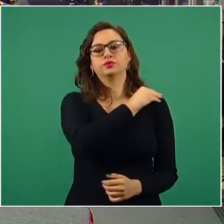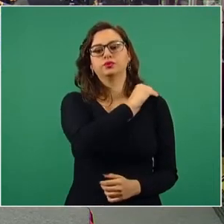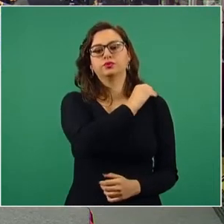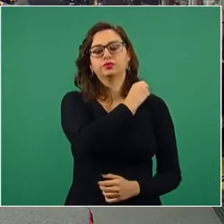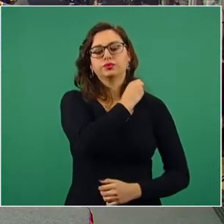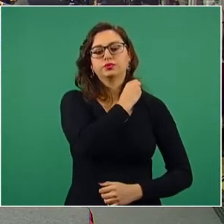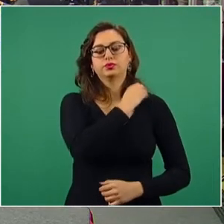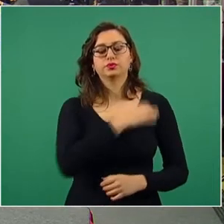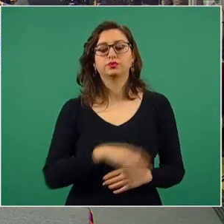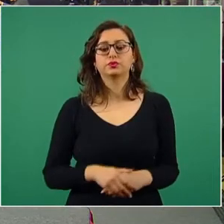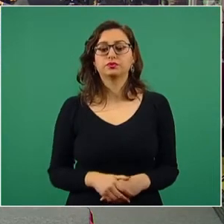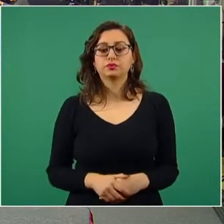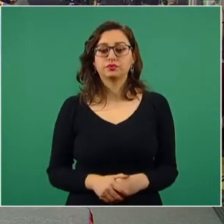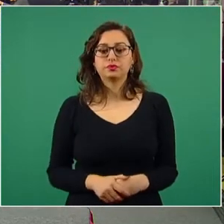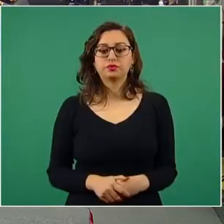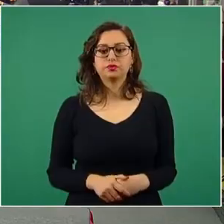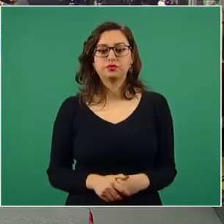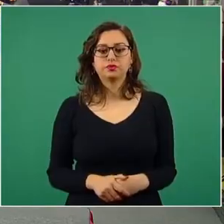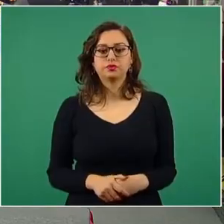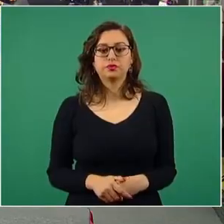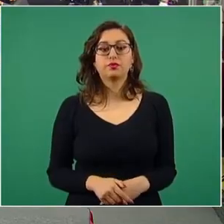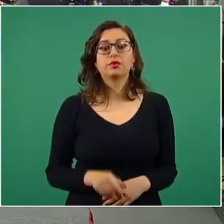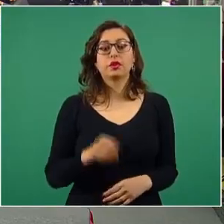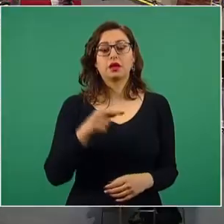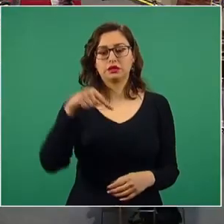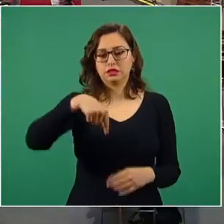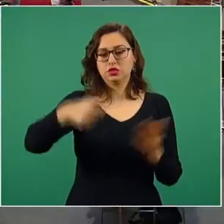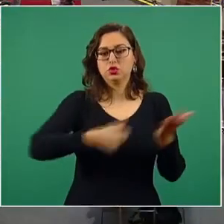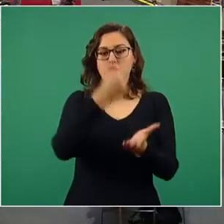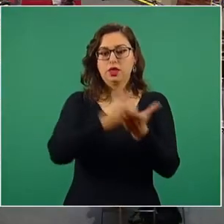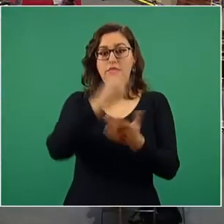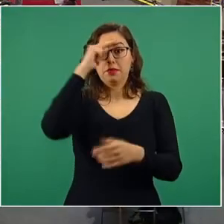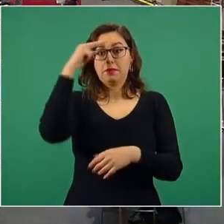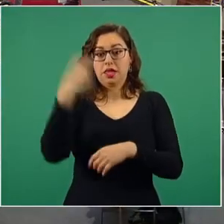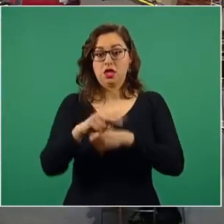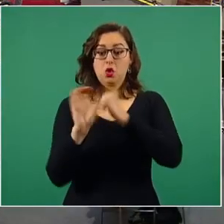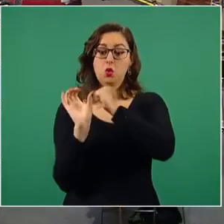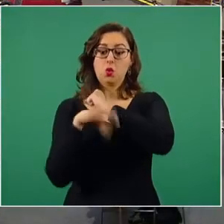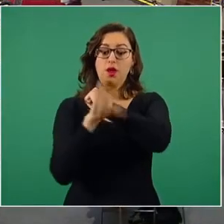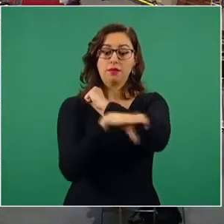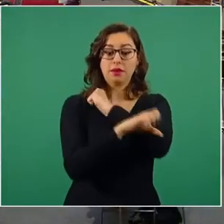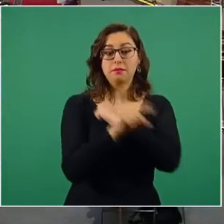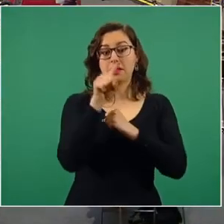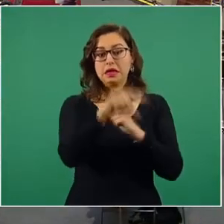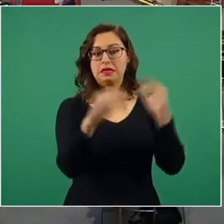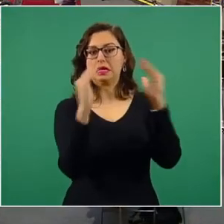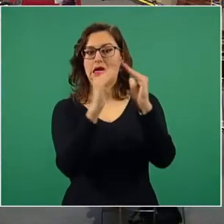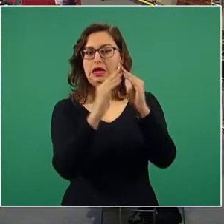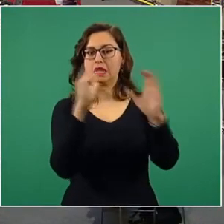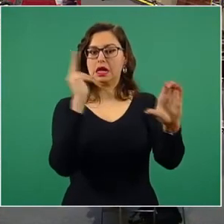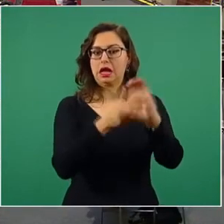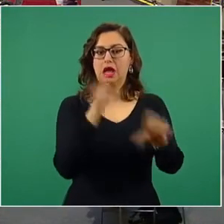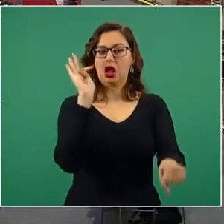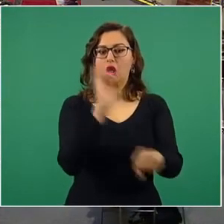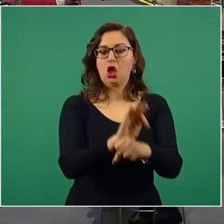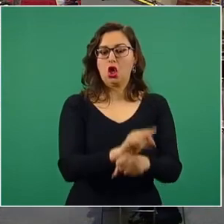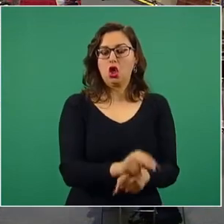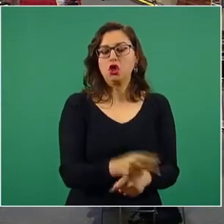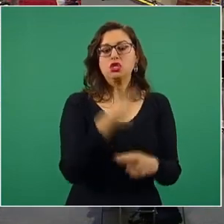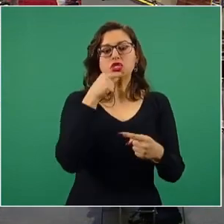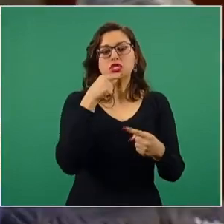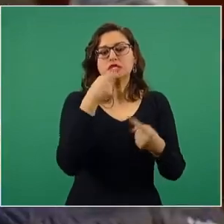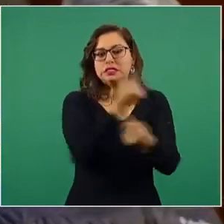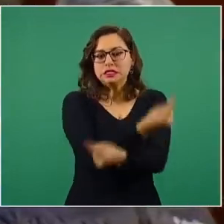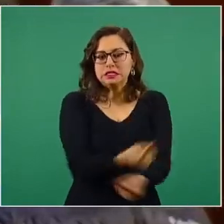de trata, ubicado en la zona de Coajimalpa, dos menores de 9 y 11 años fueron abusados